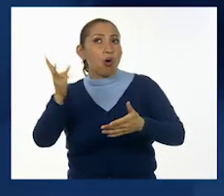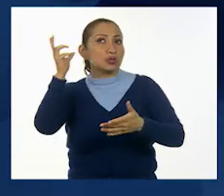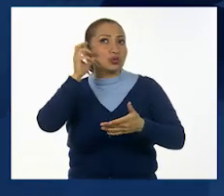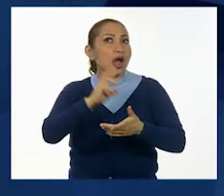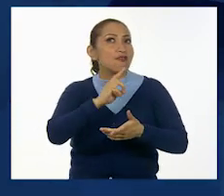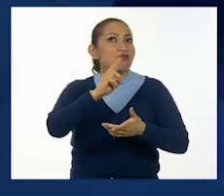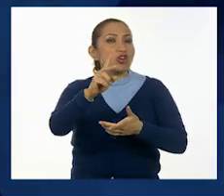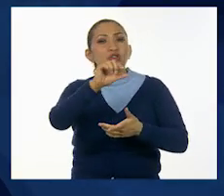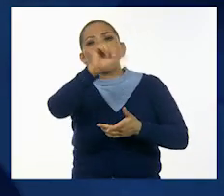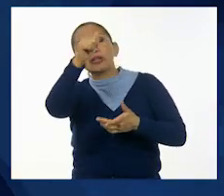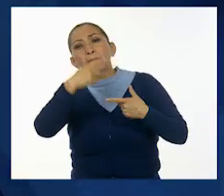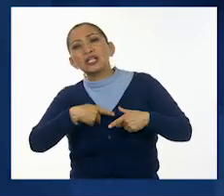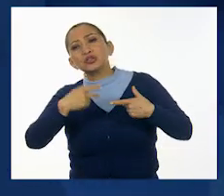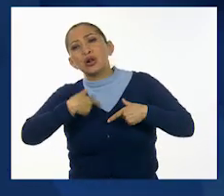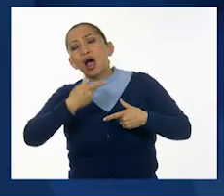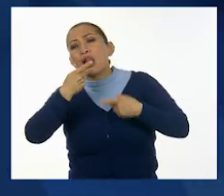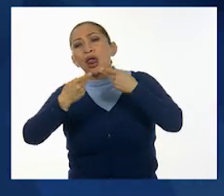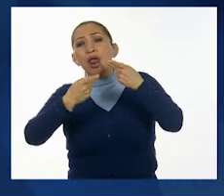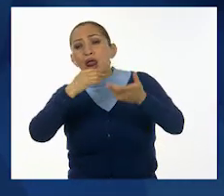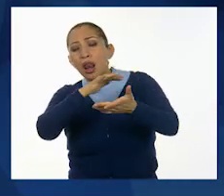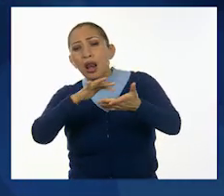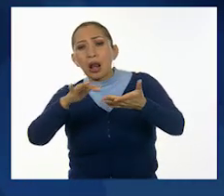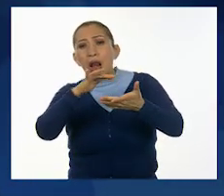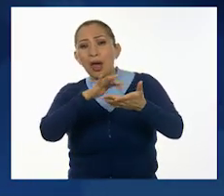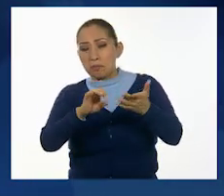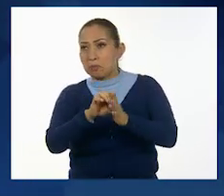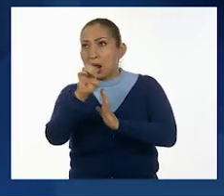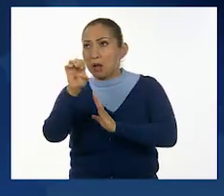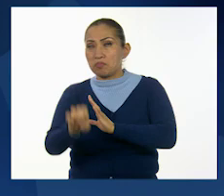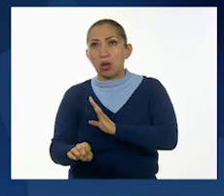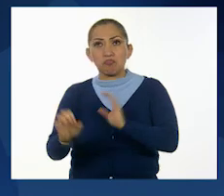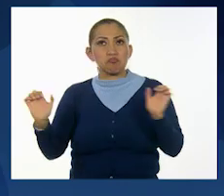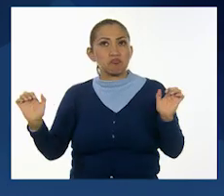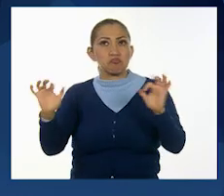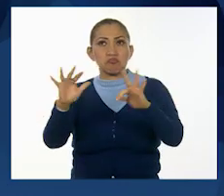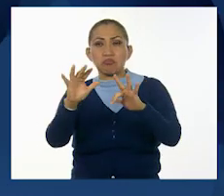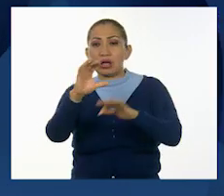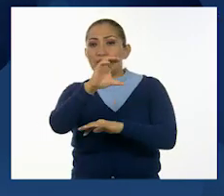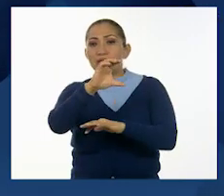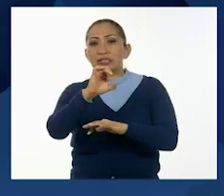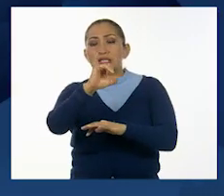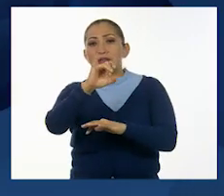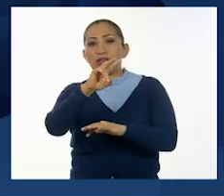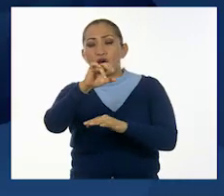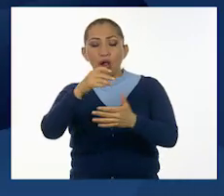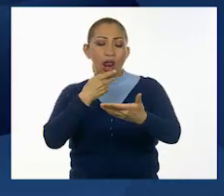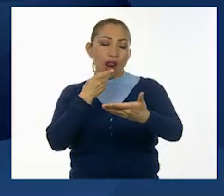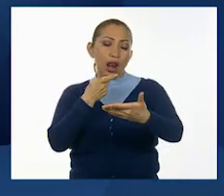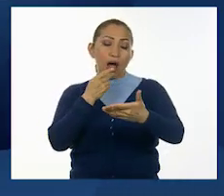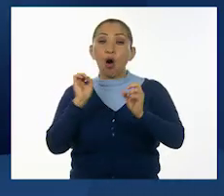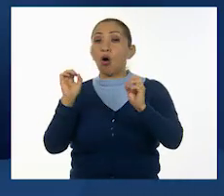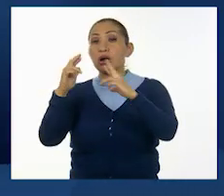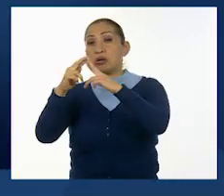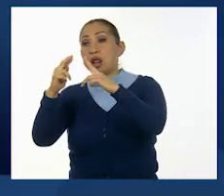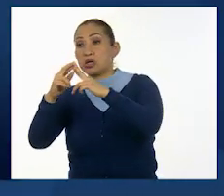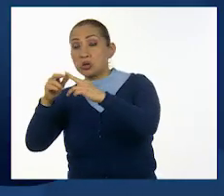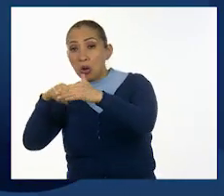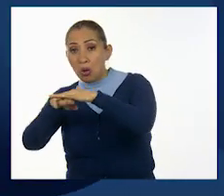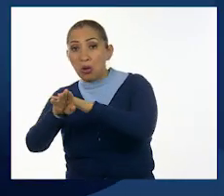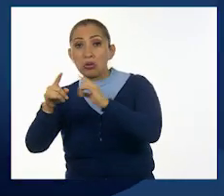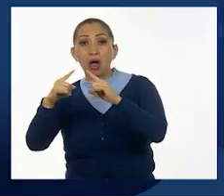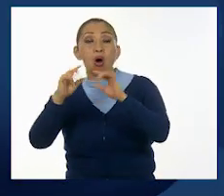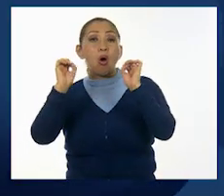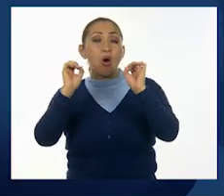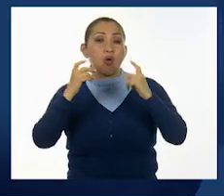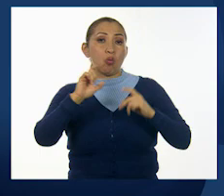alta la lectura de alguien más. Por ejemplo, en eventos cívicos, en eventos religiosos, en